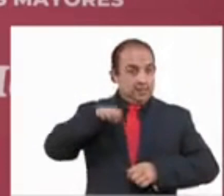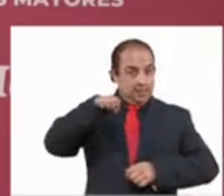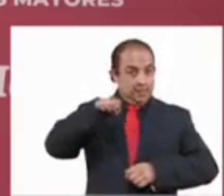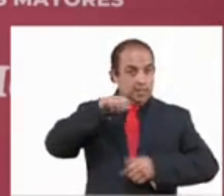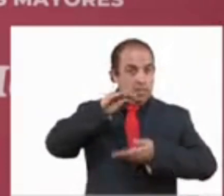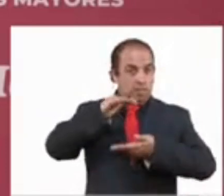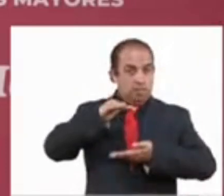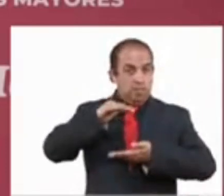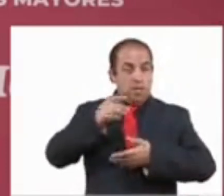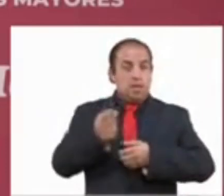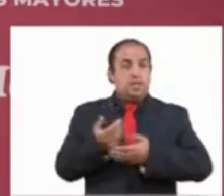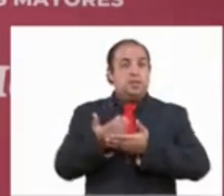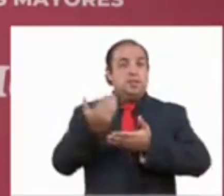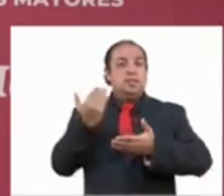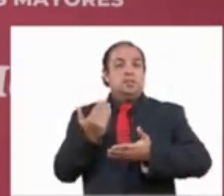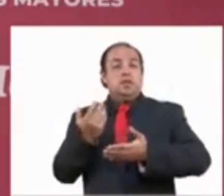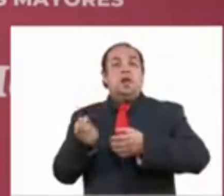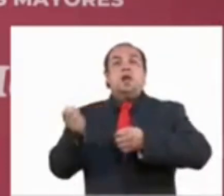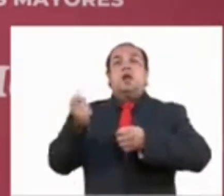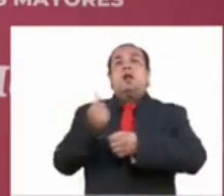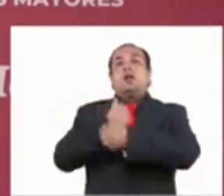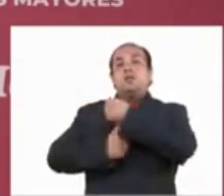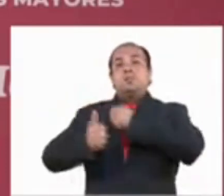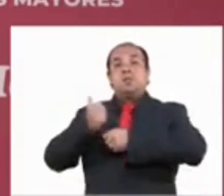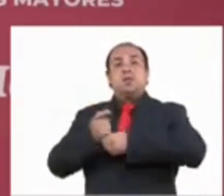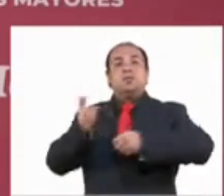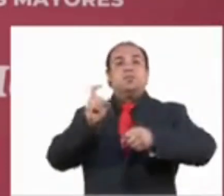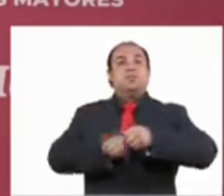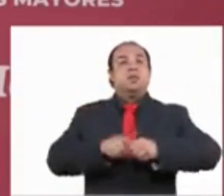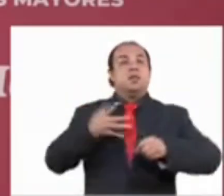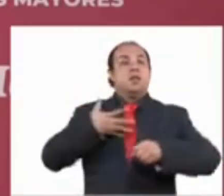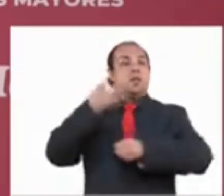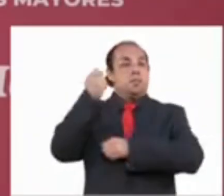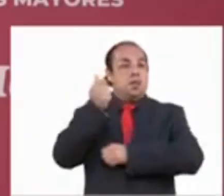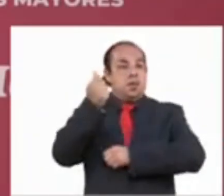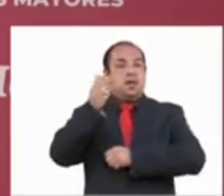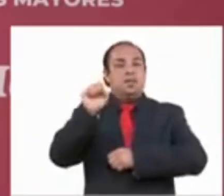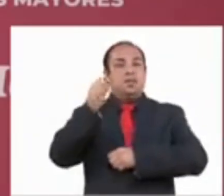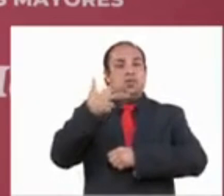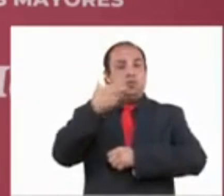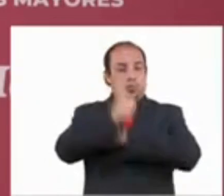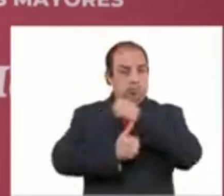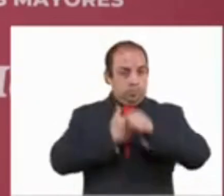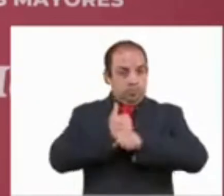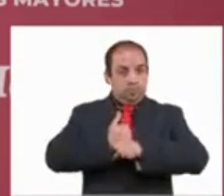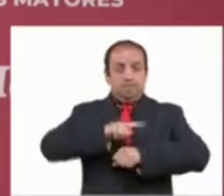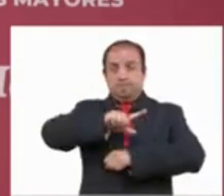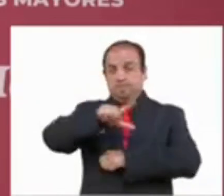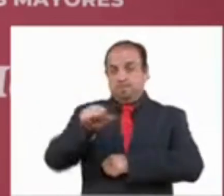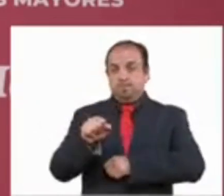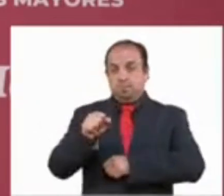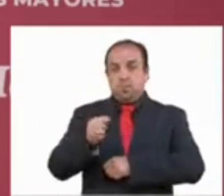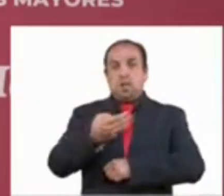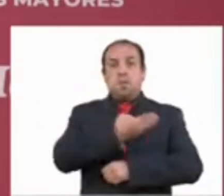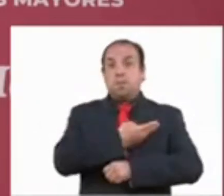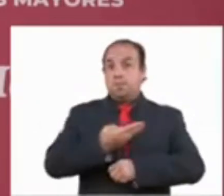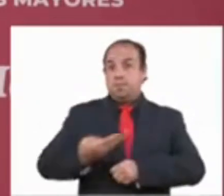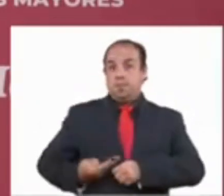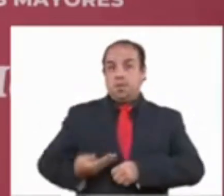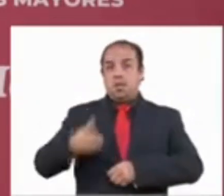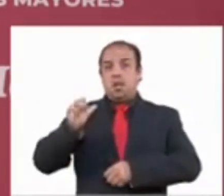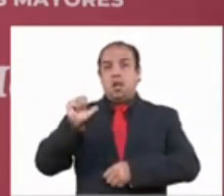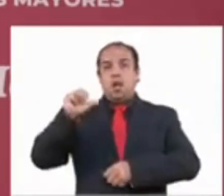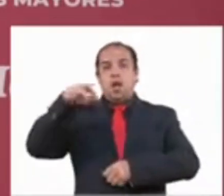año anterior, porque esta pensión era universal a los 68 años. Posteriormente, el señor presidente,